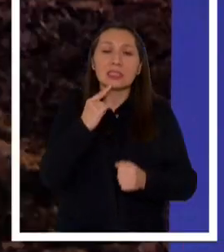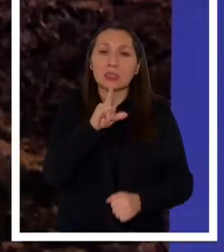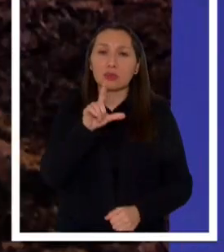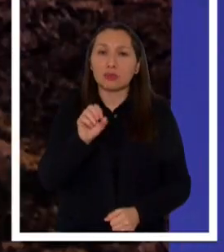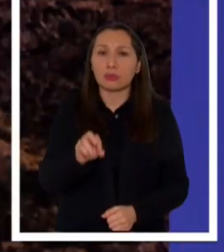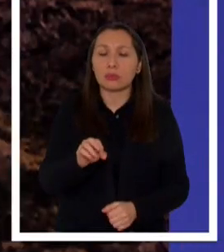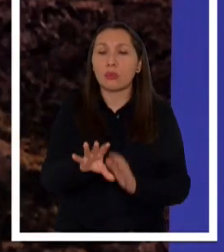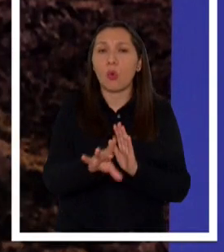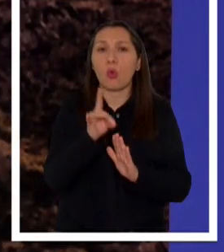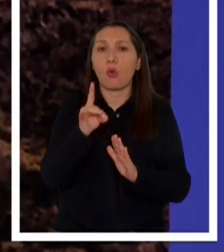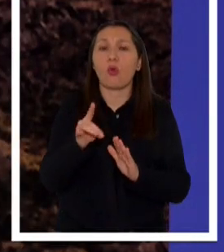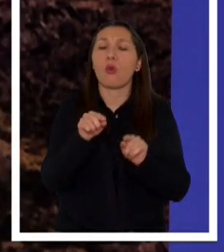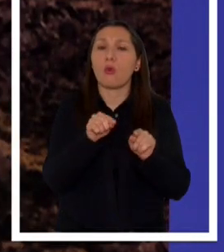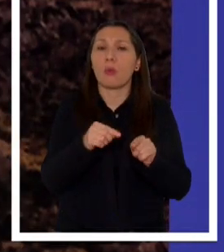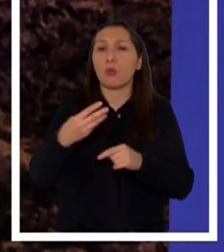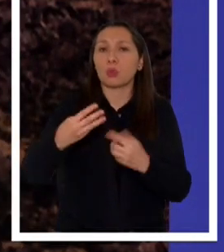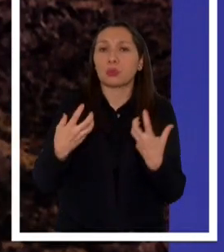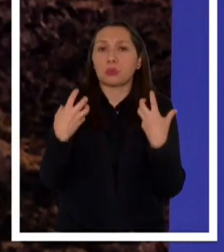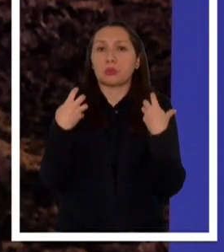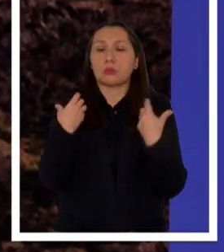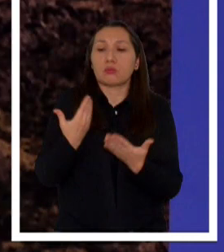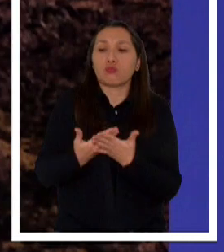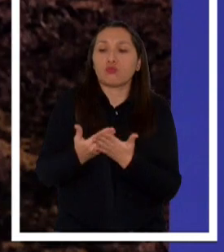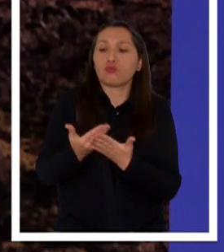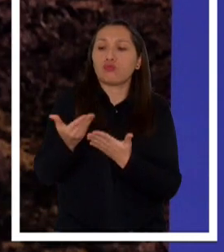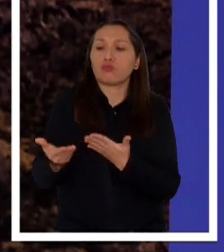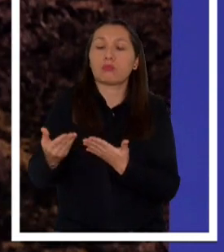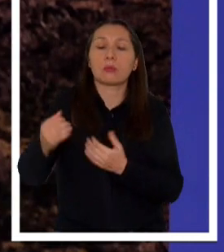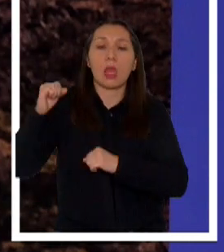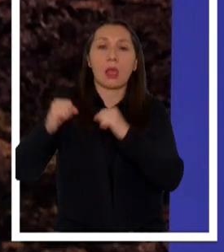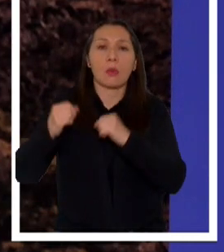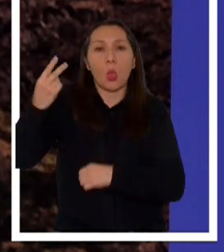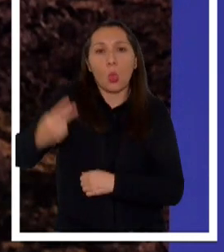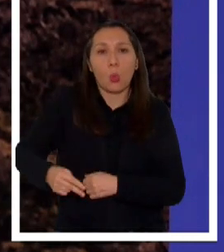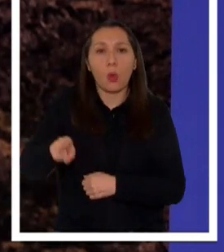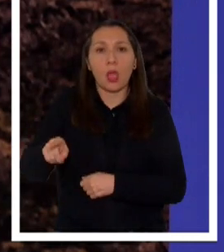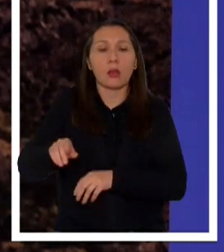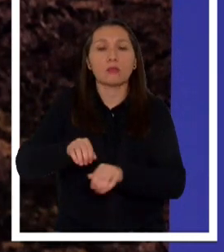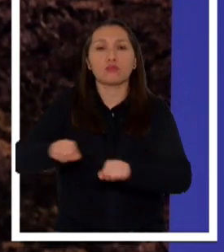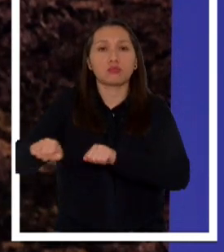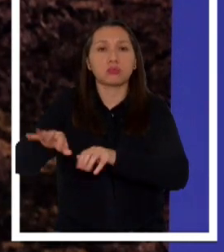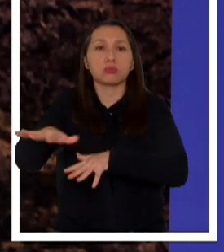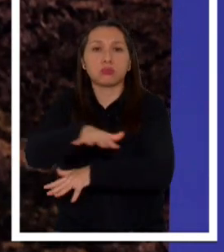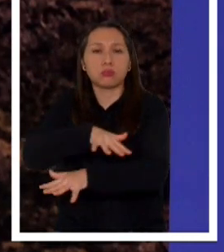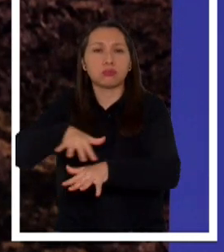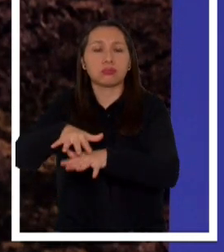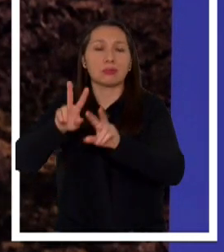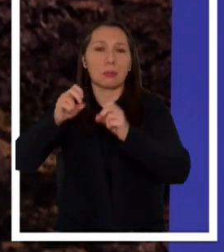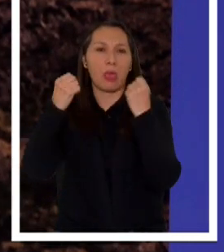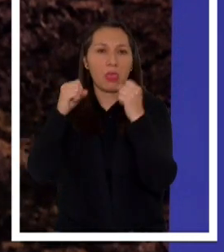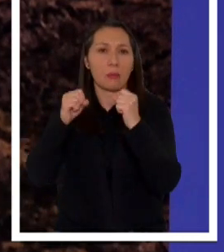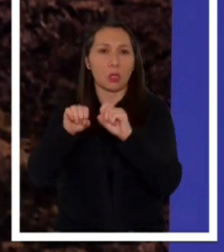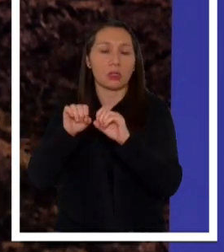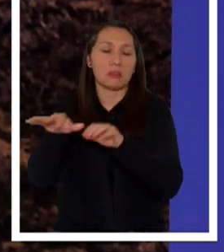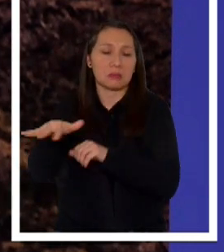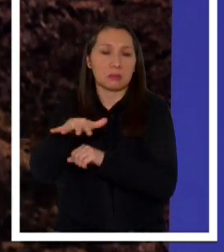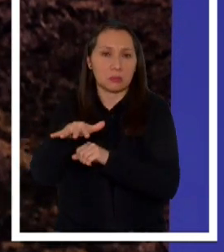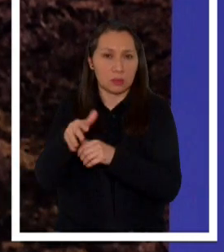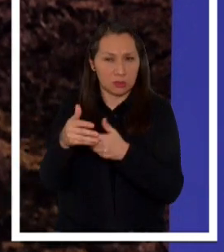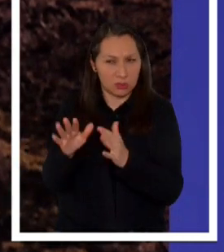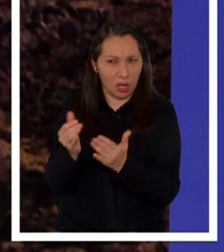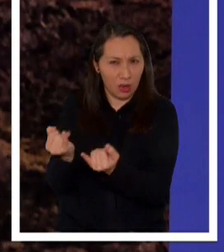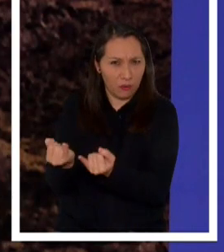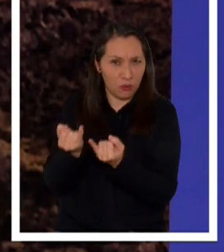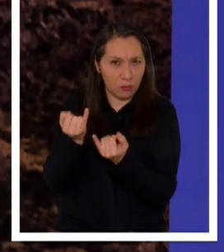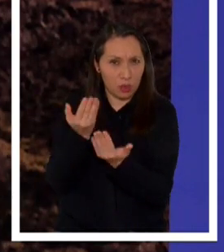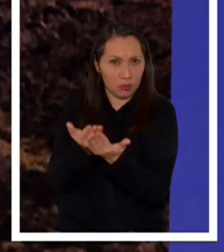detectó que utilizó su cargo municipal para favorecer una empresa de su propiedad en la producción de eventos deportivos se le han solicitado antecedentes sobre este